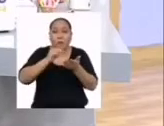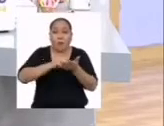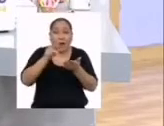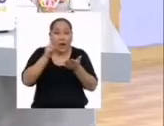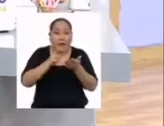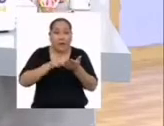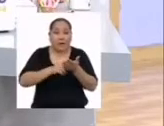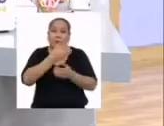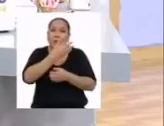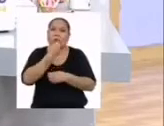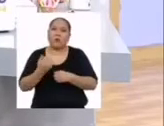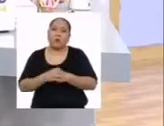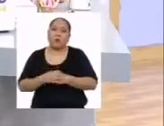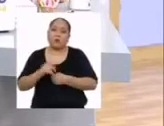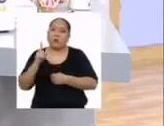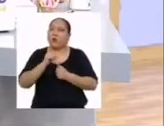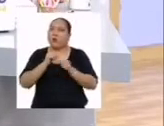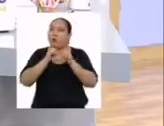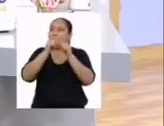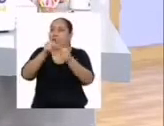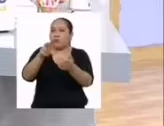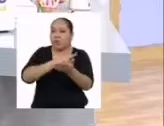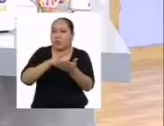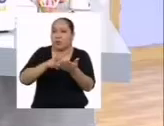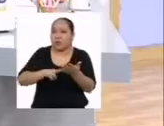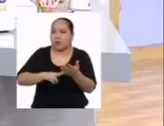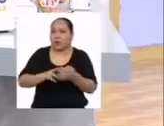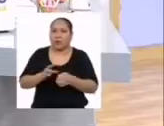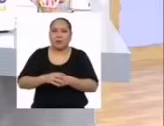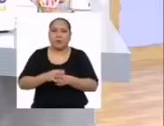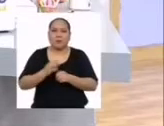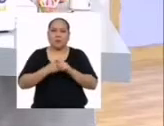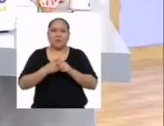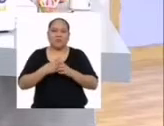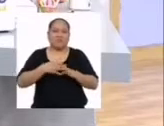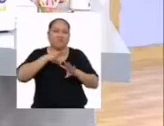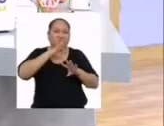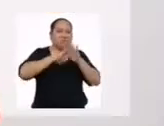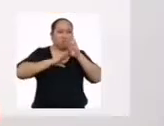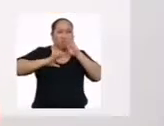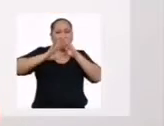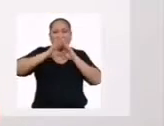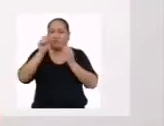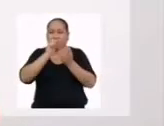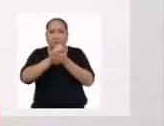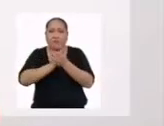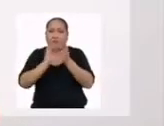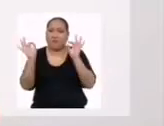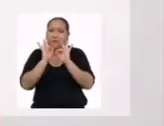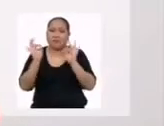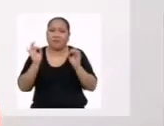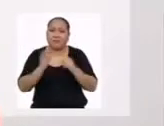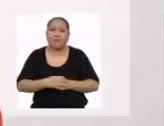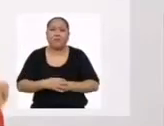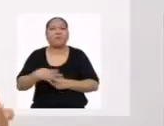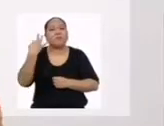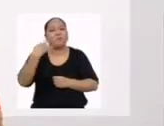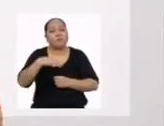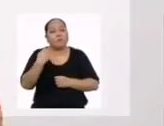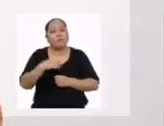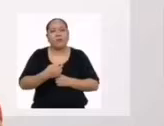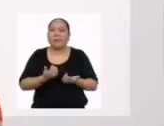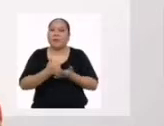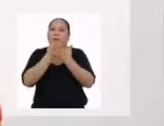quedarnos leyendo eternamente porque nos abrumamos y luego no escribimos nada. Siempre hay que tener un balance y